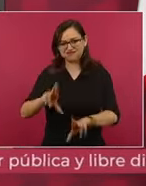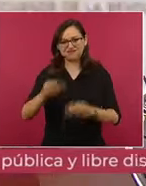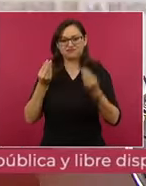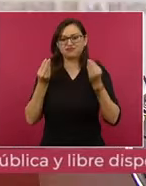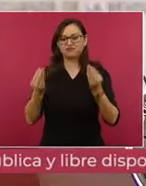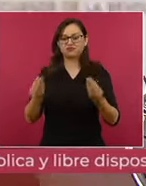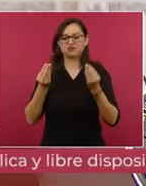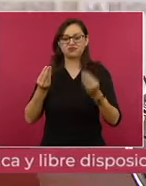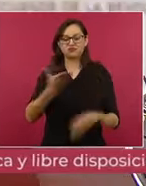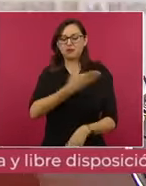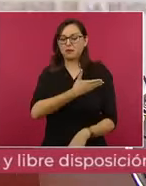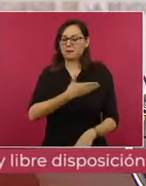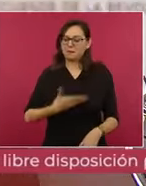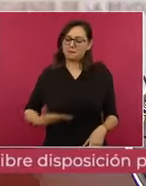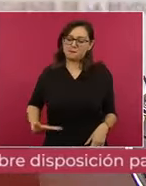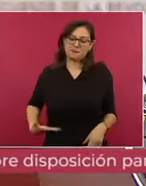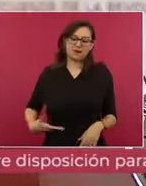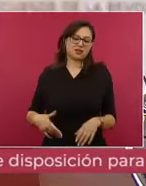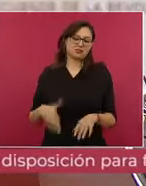de los mejores presidentes